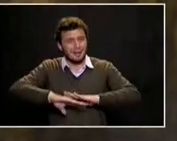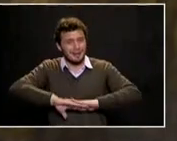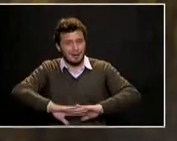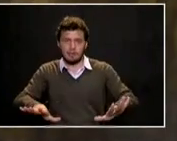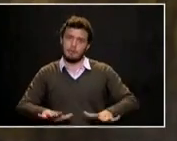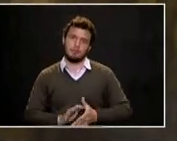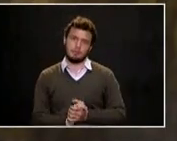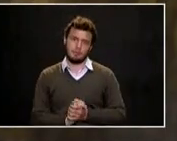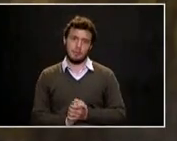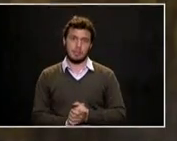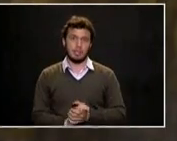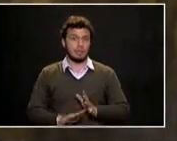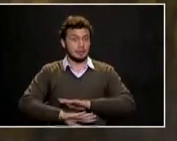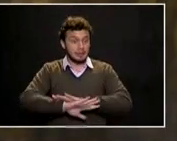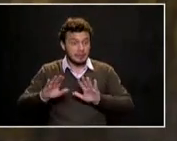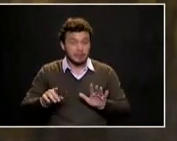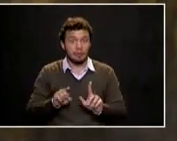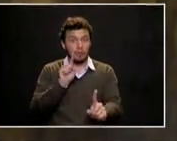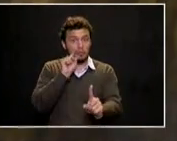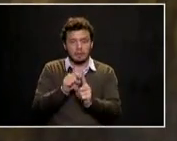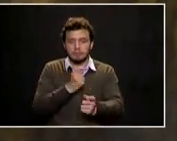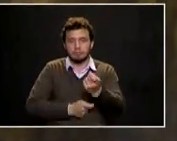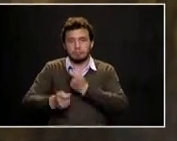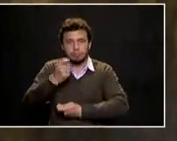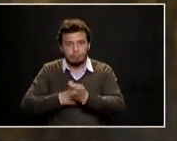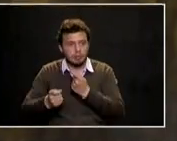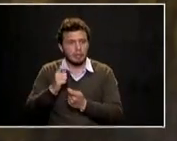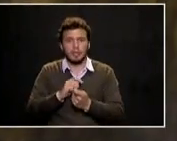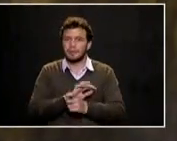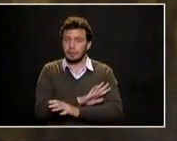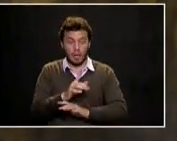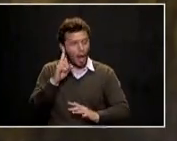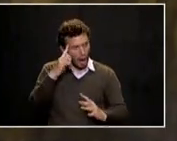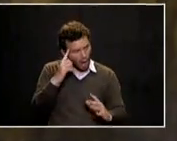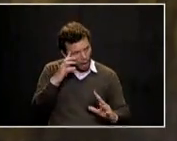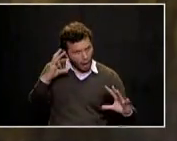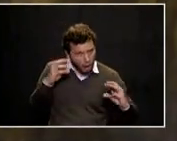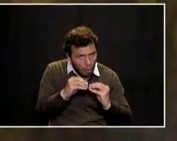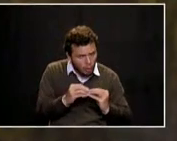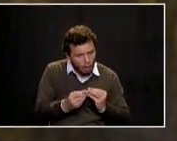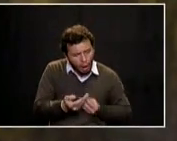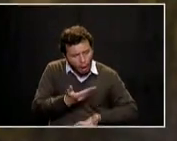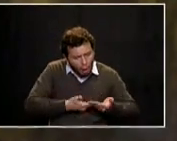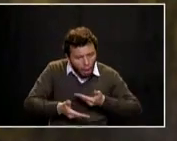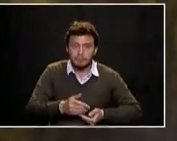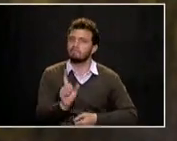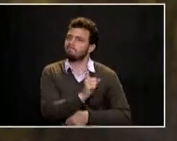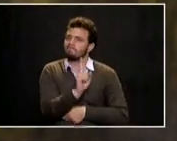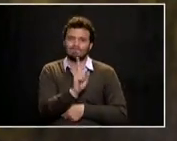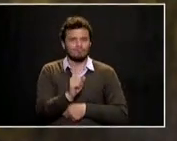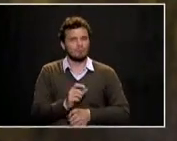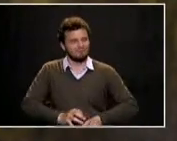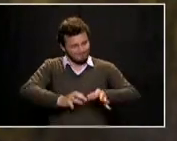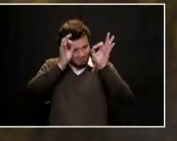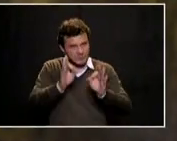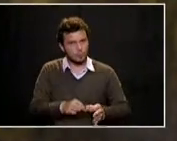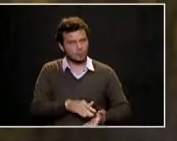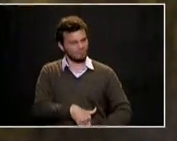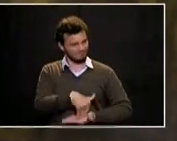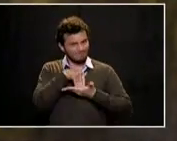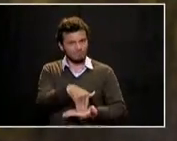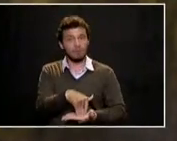que tienen ellos criminales, para eso no voy a hacer pacto. Eso es lo que hay que hacer en Medellín, seguirlos confrontando. Ya tenemos